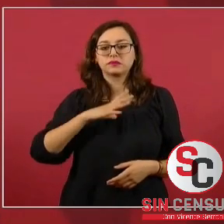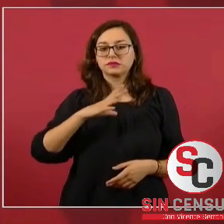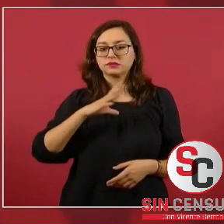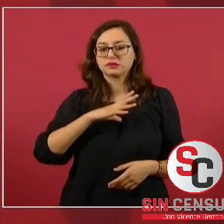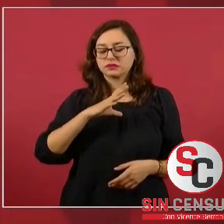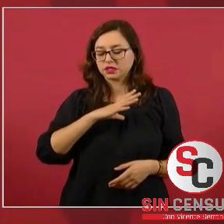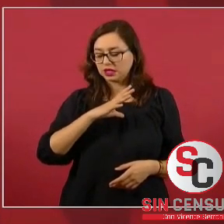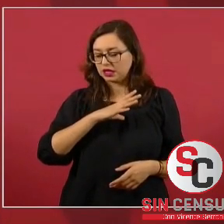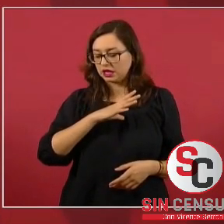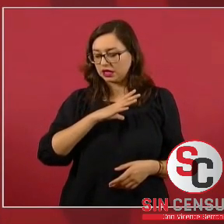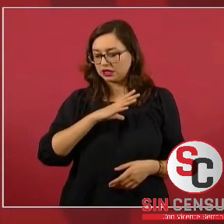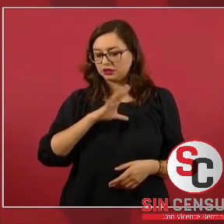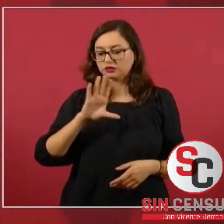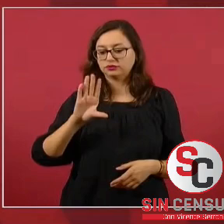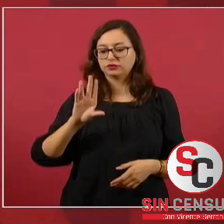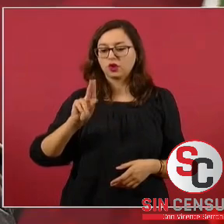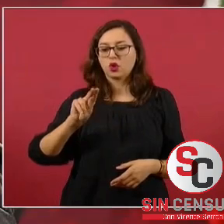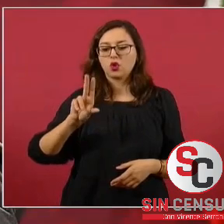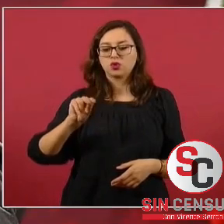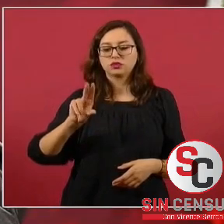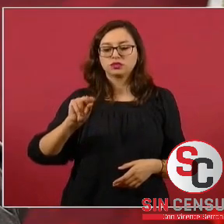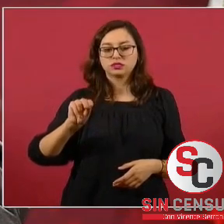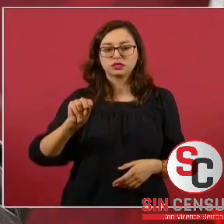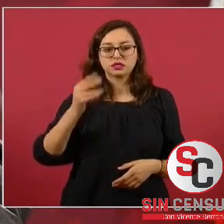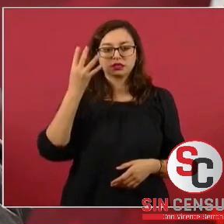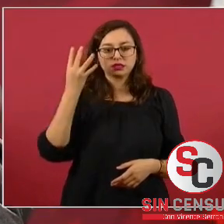81, 84 ya creo,